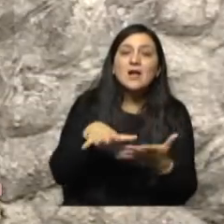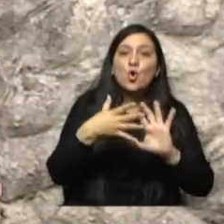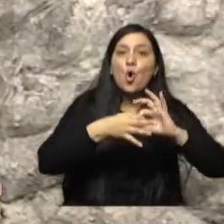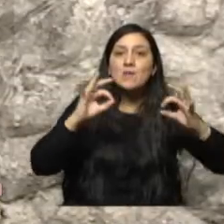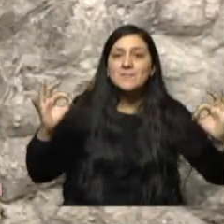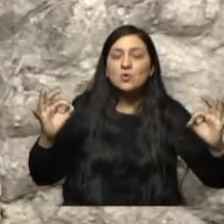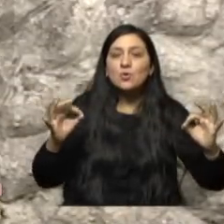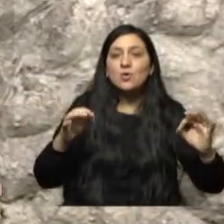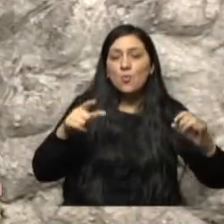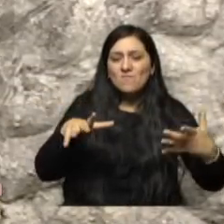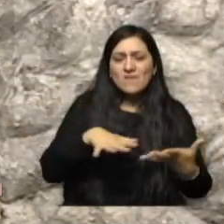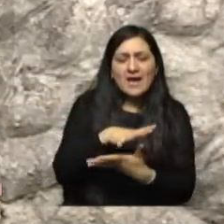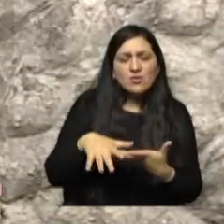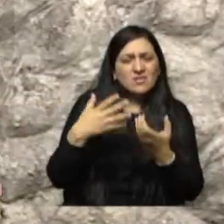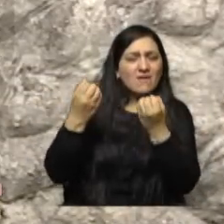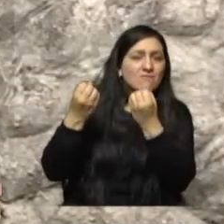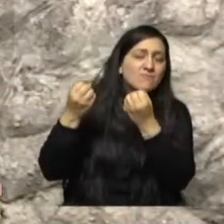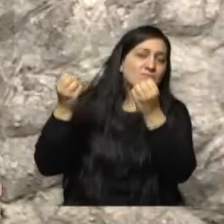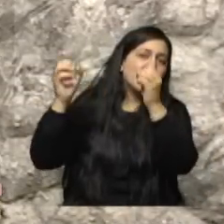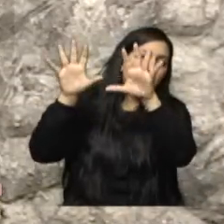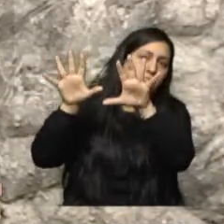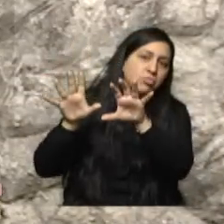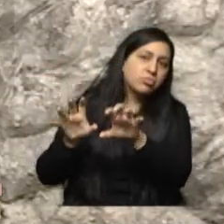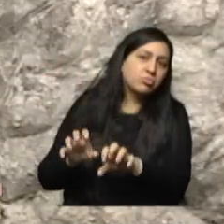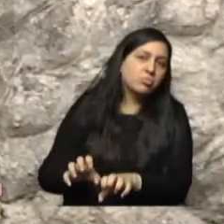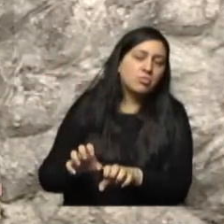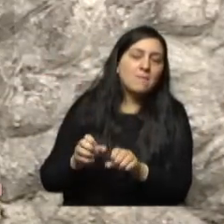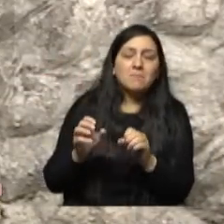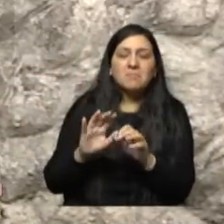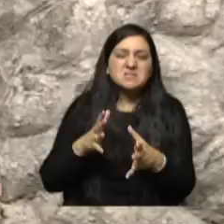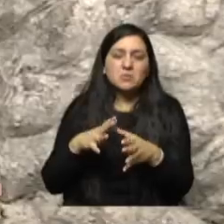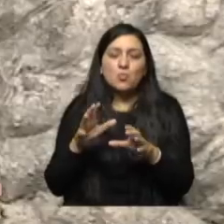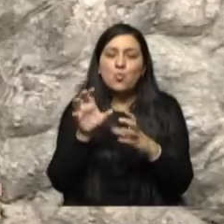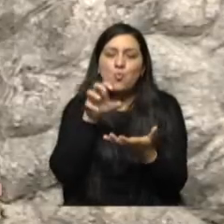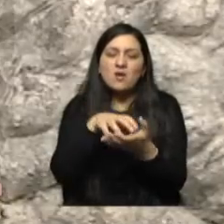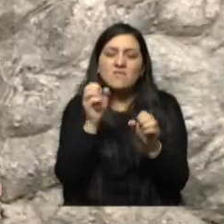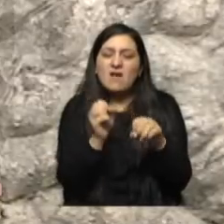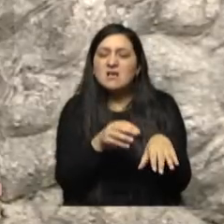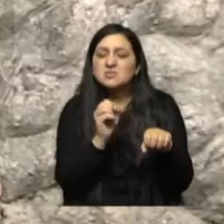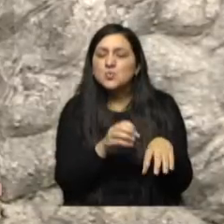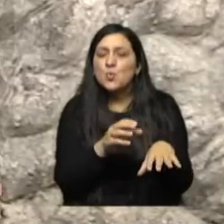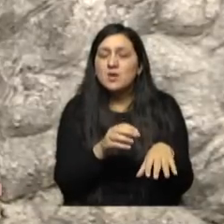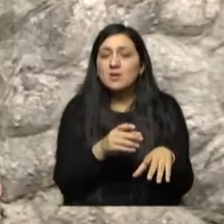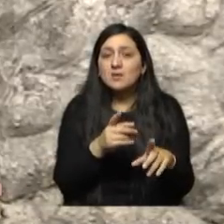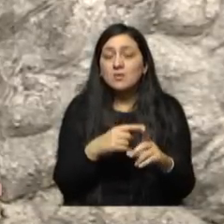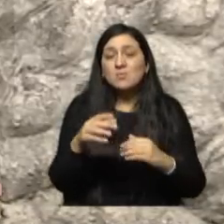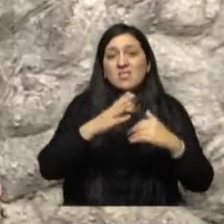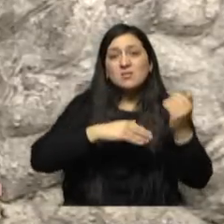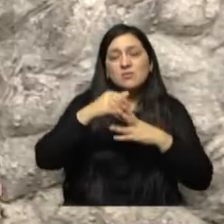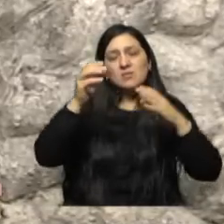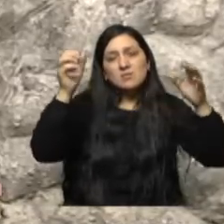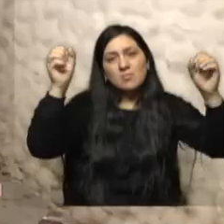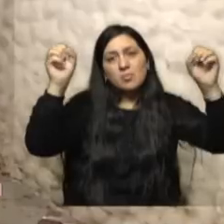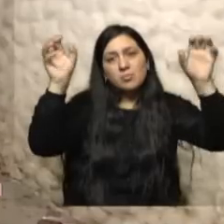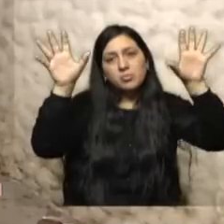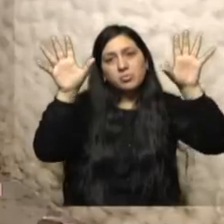ese momento estaba absolutamente abandonado, era una especie de basural con unas construcciones semiderruidas,